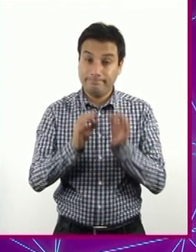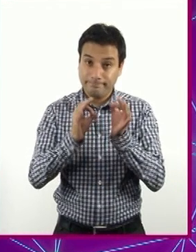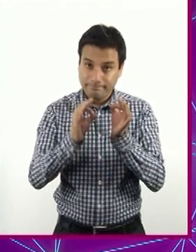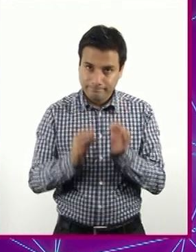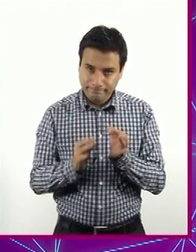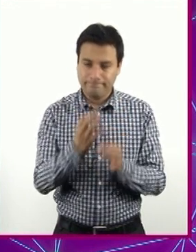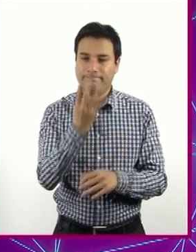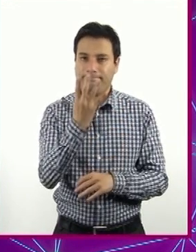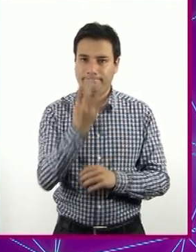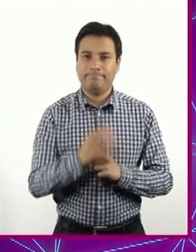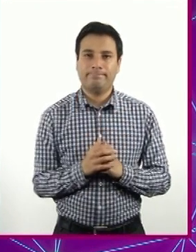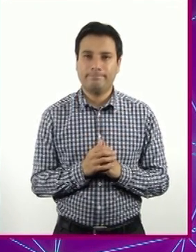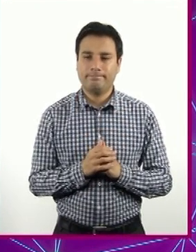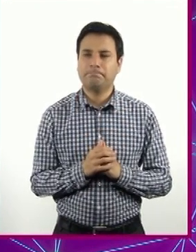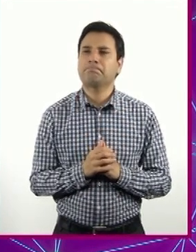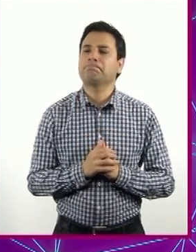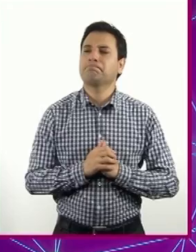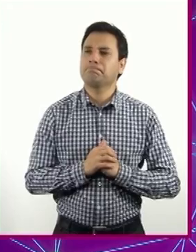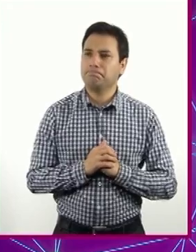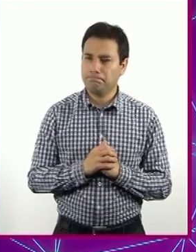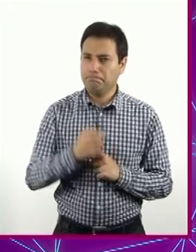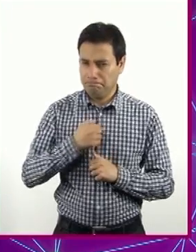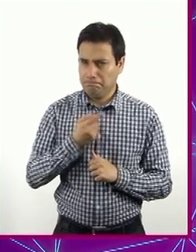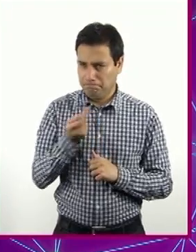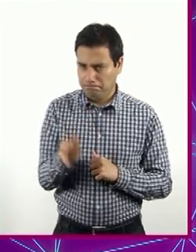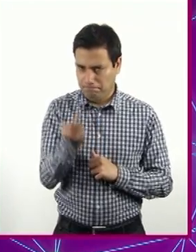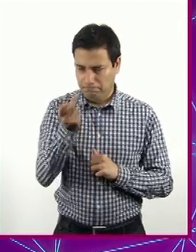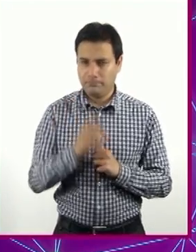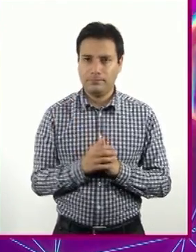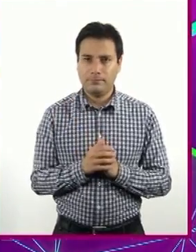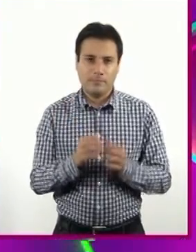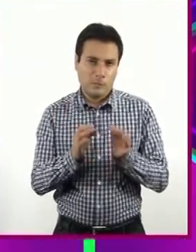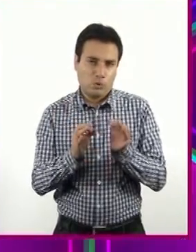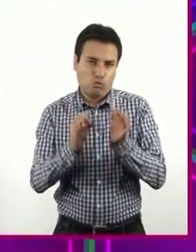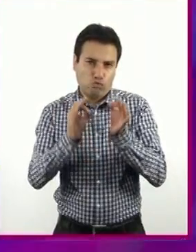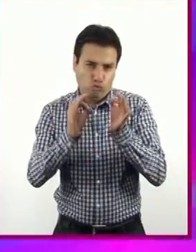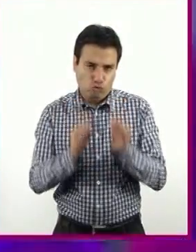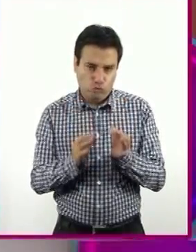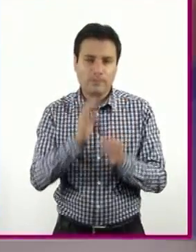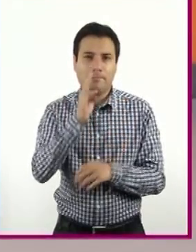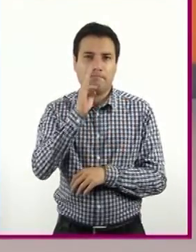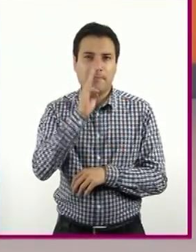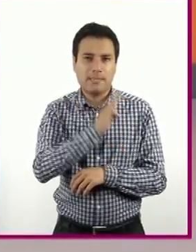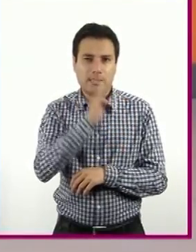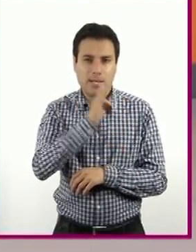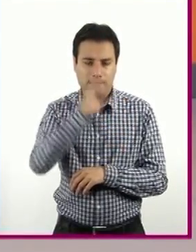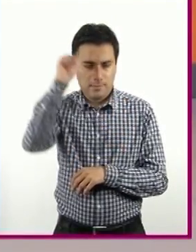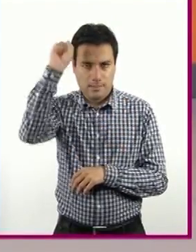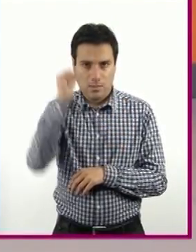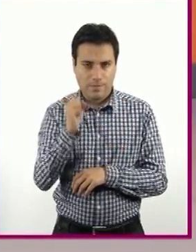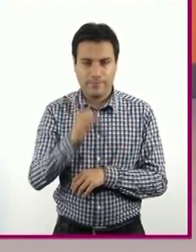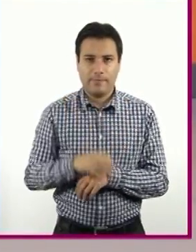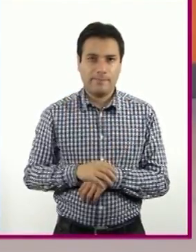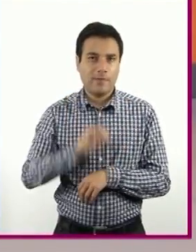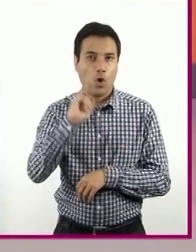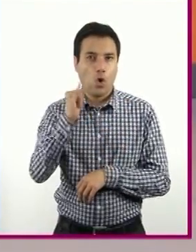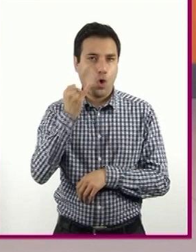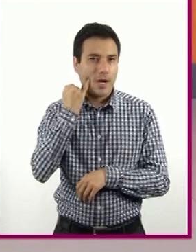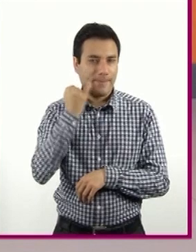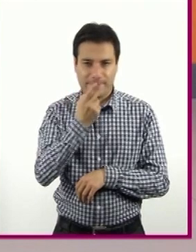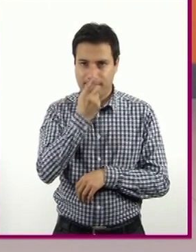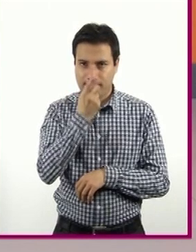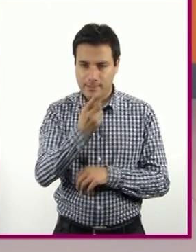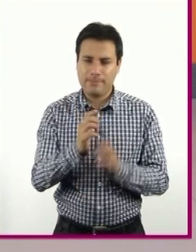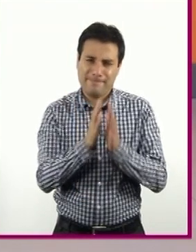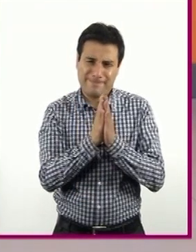4. Maestra, tenemos otra pregunta. Esta es desde Mazatlán, Sinaloa. Jorge necesita que le ayudemos